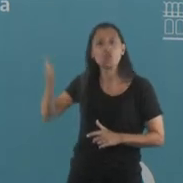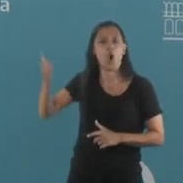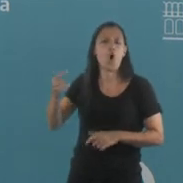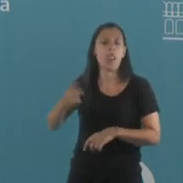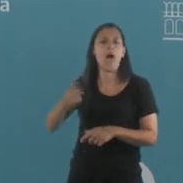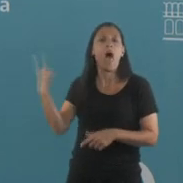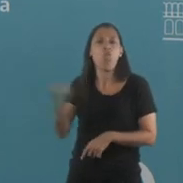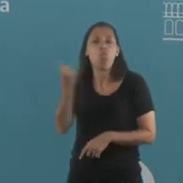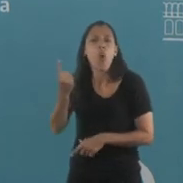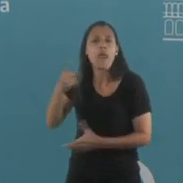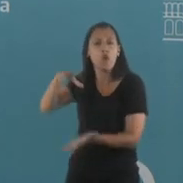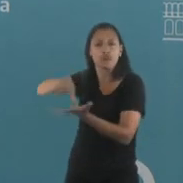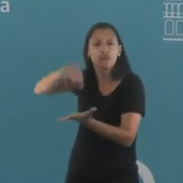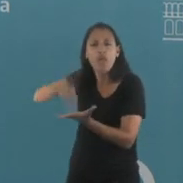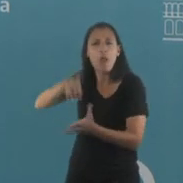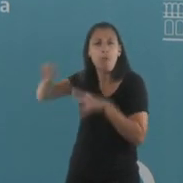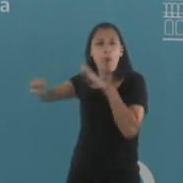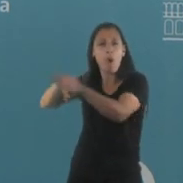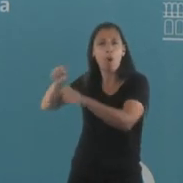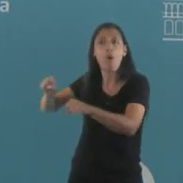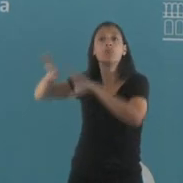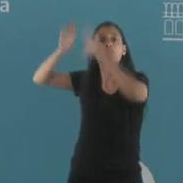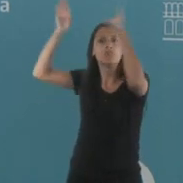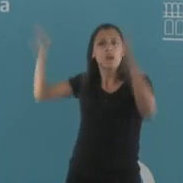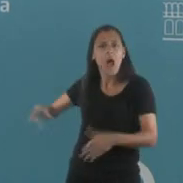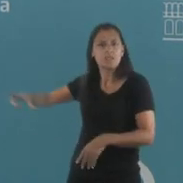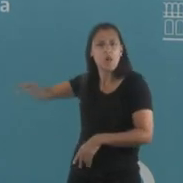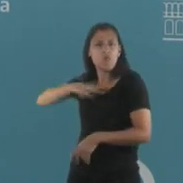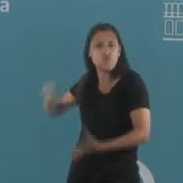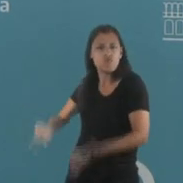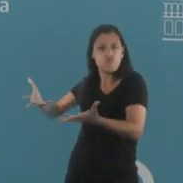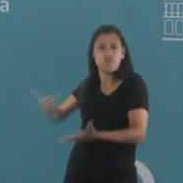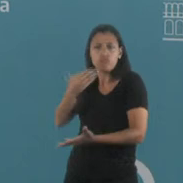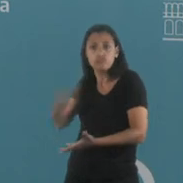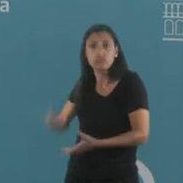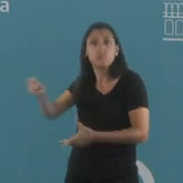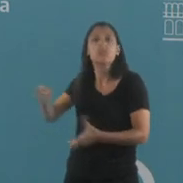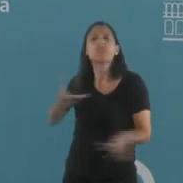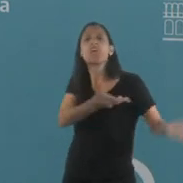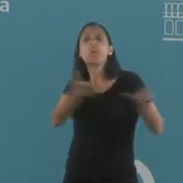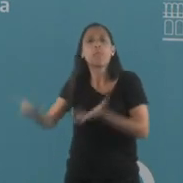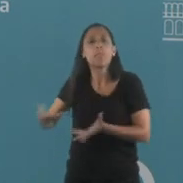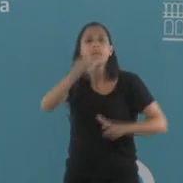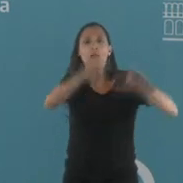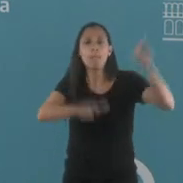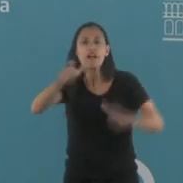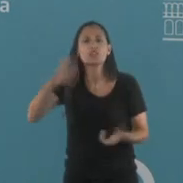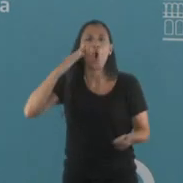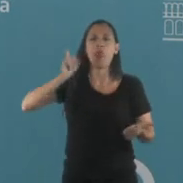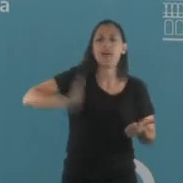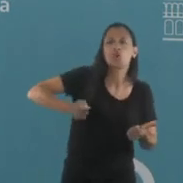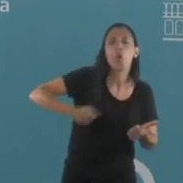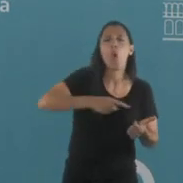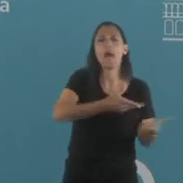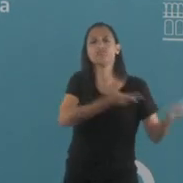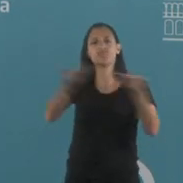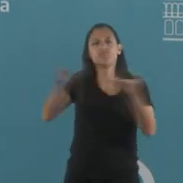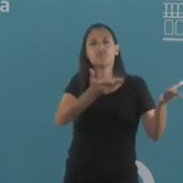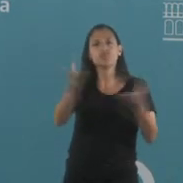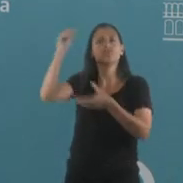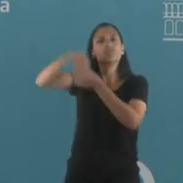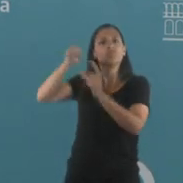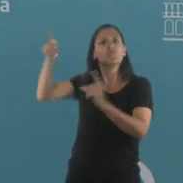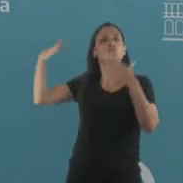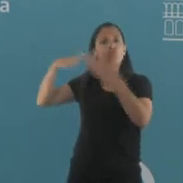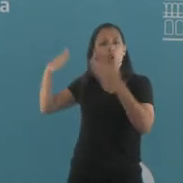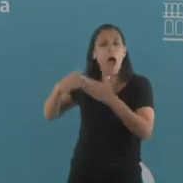de la Argentina, que usa su mansión para llevar allí a dueños de medios de comunicación, a jueces y a otros personajes muy importantes